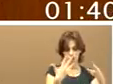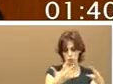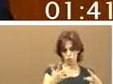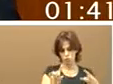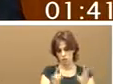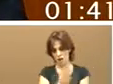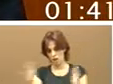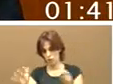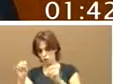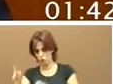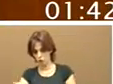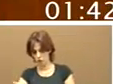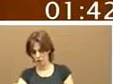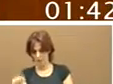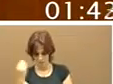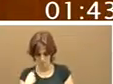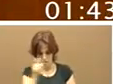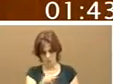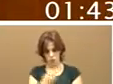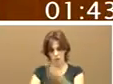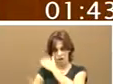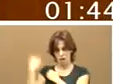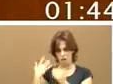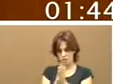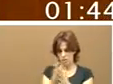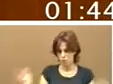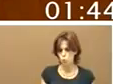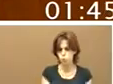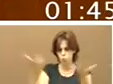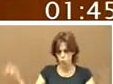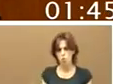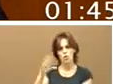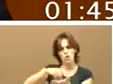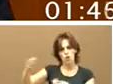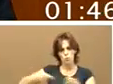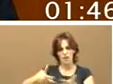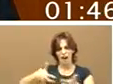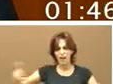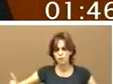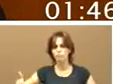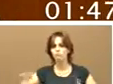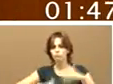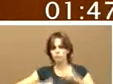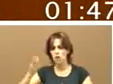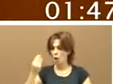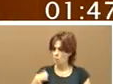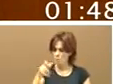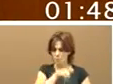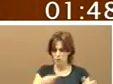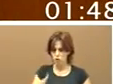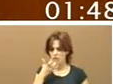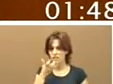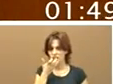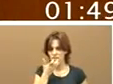superficies los mismos que impulsaron un gran número de medianas y grandes superficies los mismos que cuando cerraban por